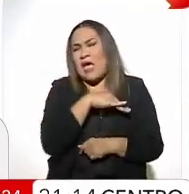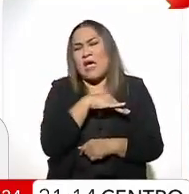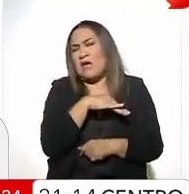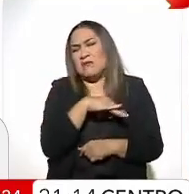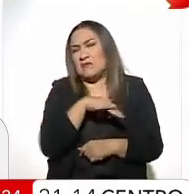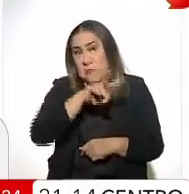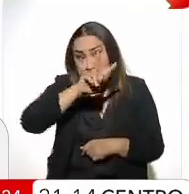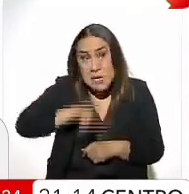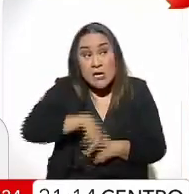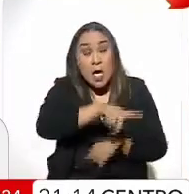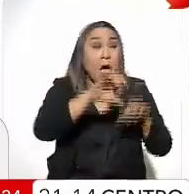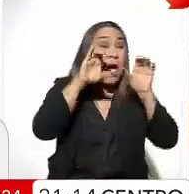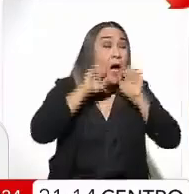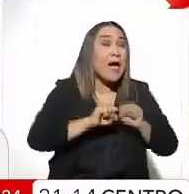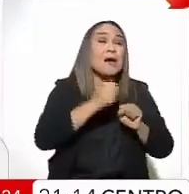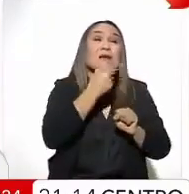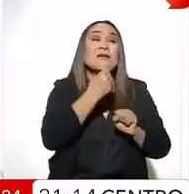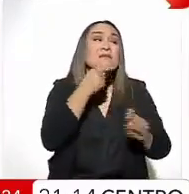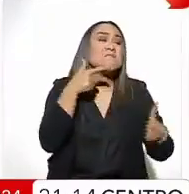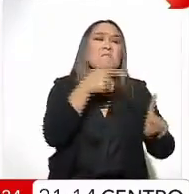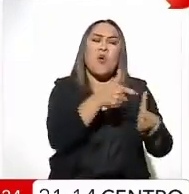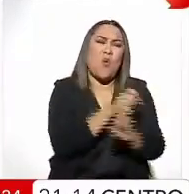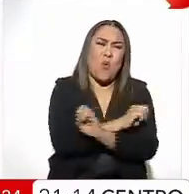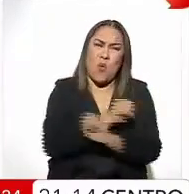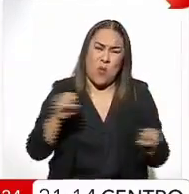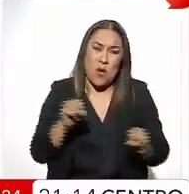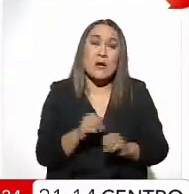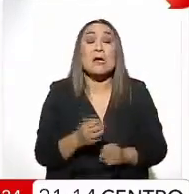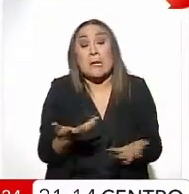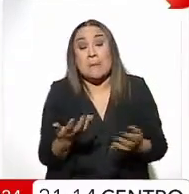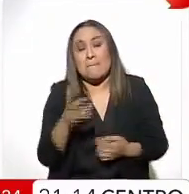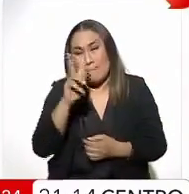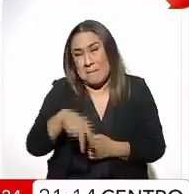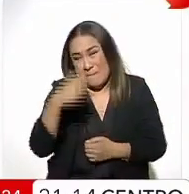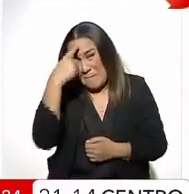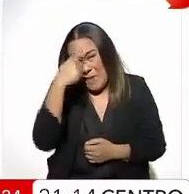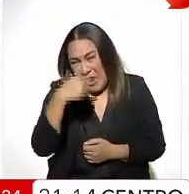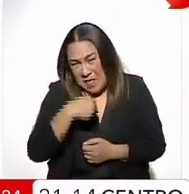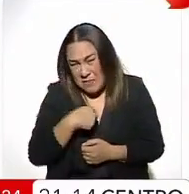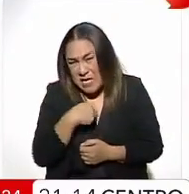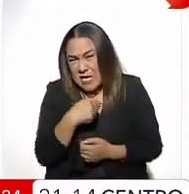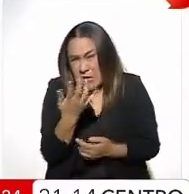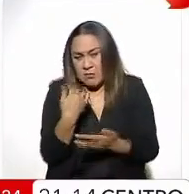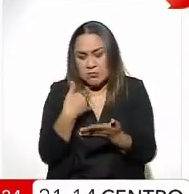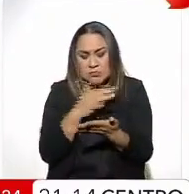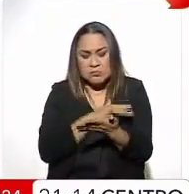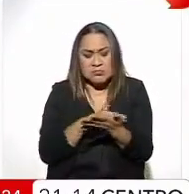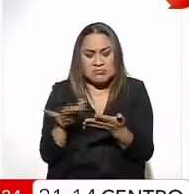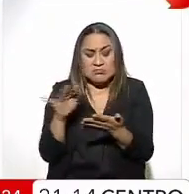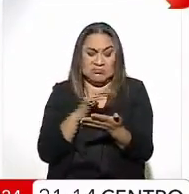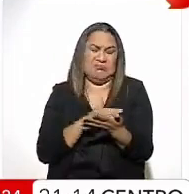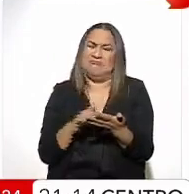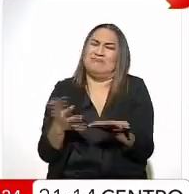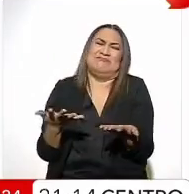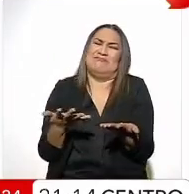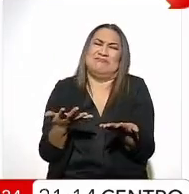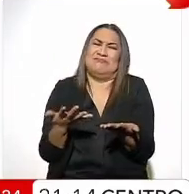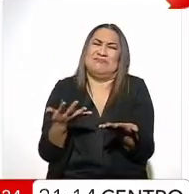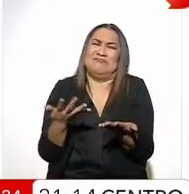que todo esto para mí no tenía un sentido